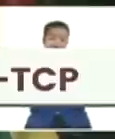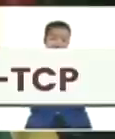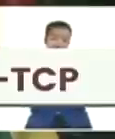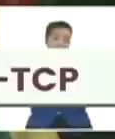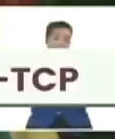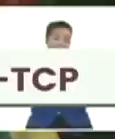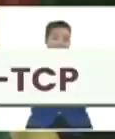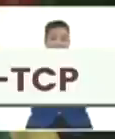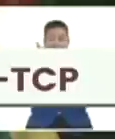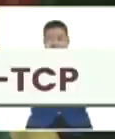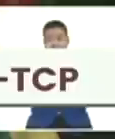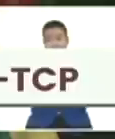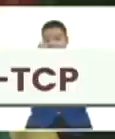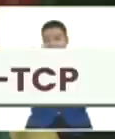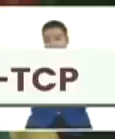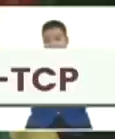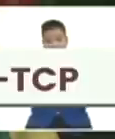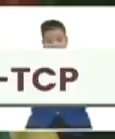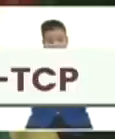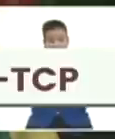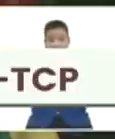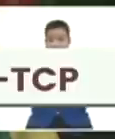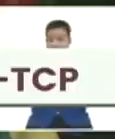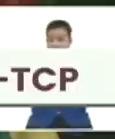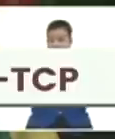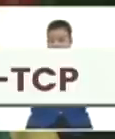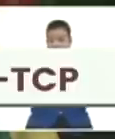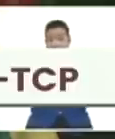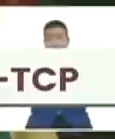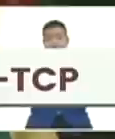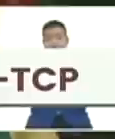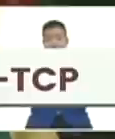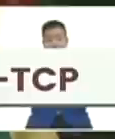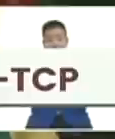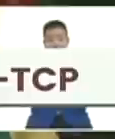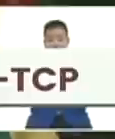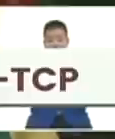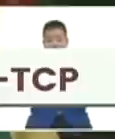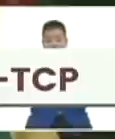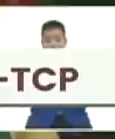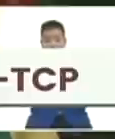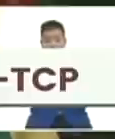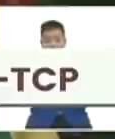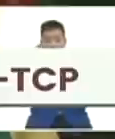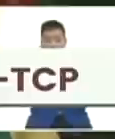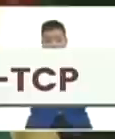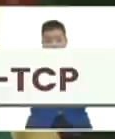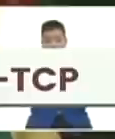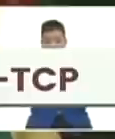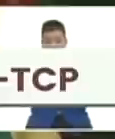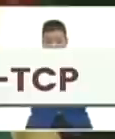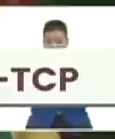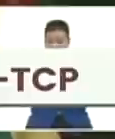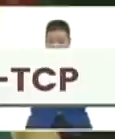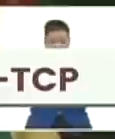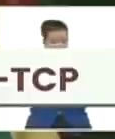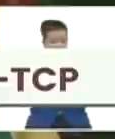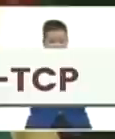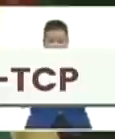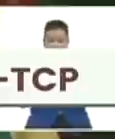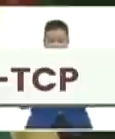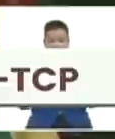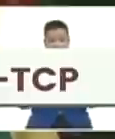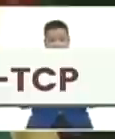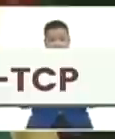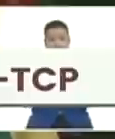Hermanas, hermanos, la 21 cumbre del ALBA TCP nos convoca en un momento de singular importancia para la humanidad y